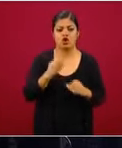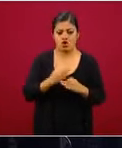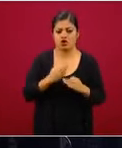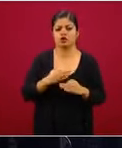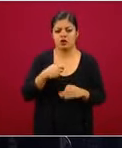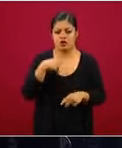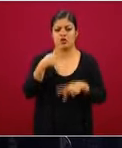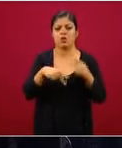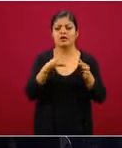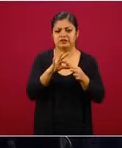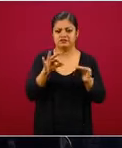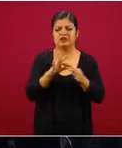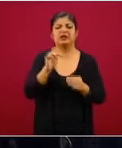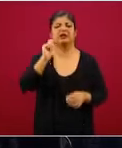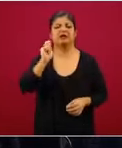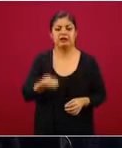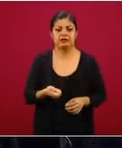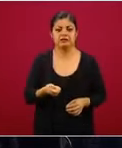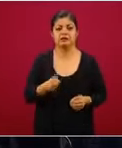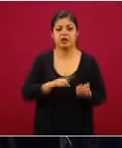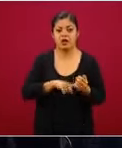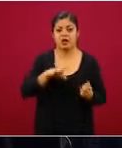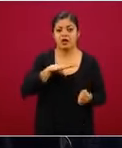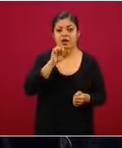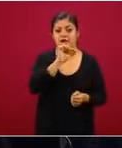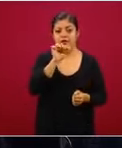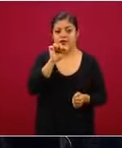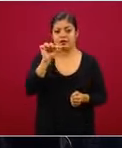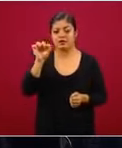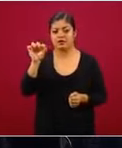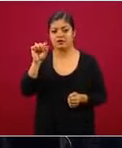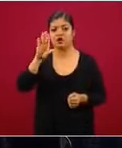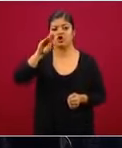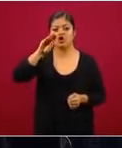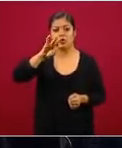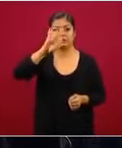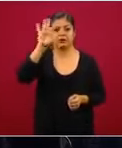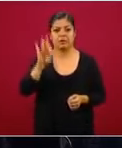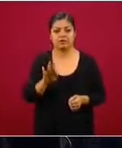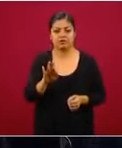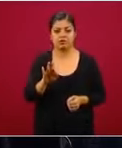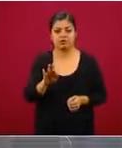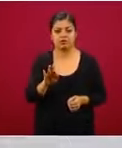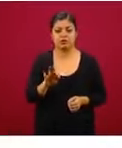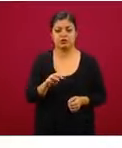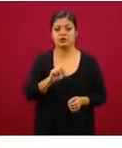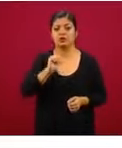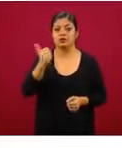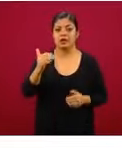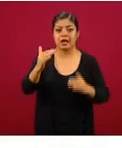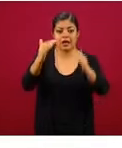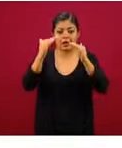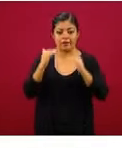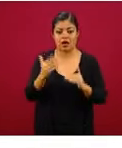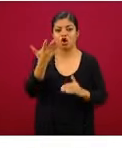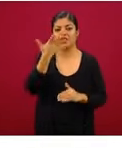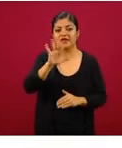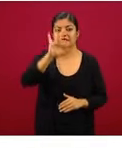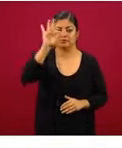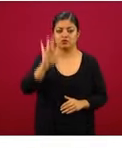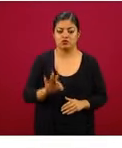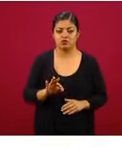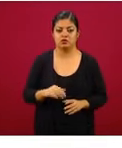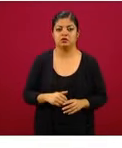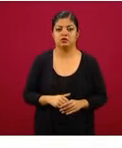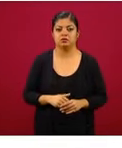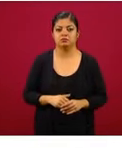a qué se refiere eso, en líneas punteadas a 90% y en la de abajo a 10%.